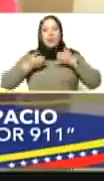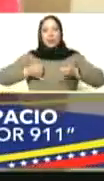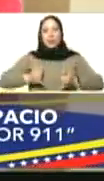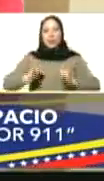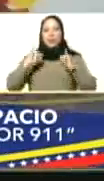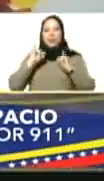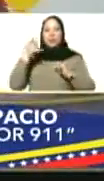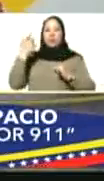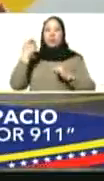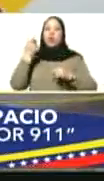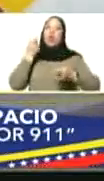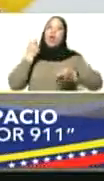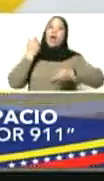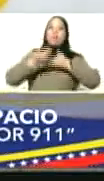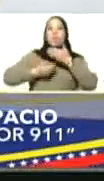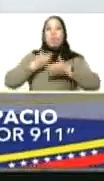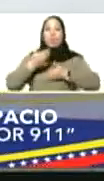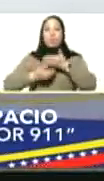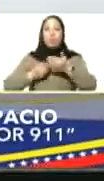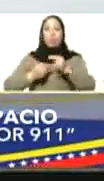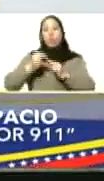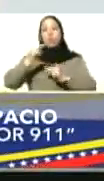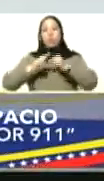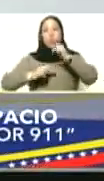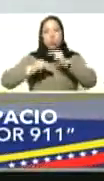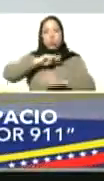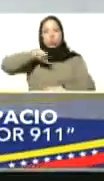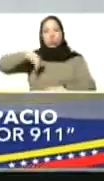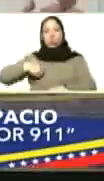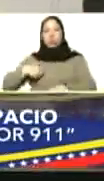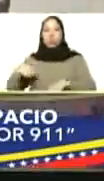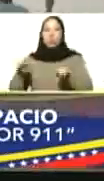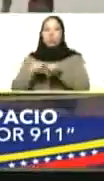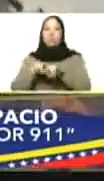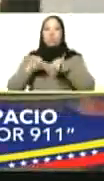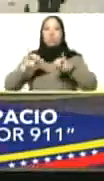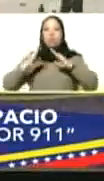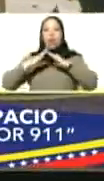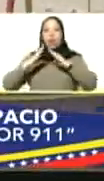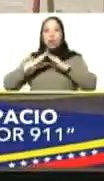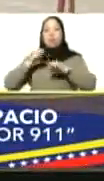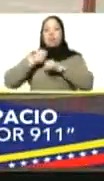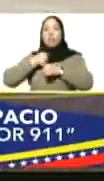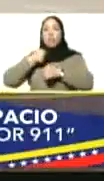viviendas de autoconstrucción, señor presidente. Nosotros tuvimos mucho trabajo en estas viviendas,